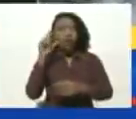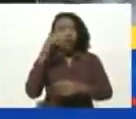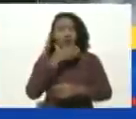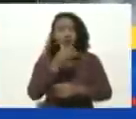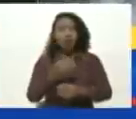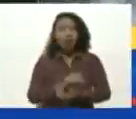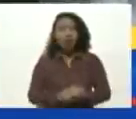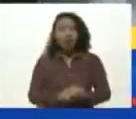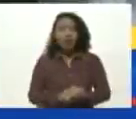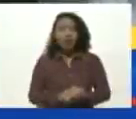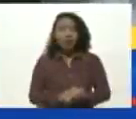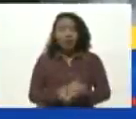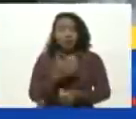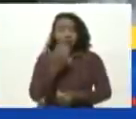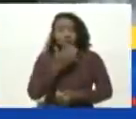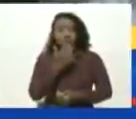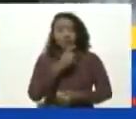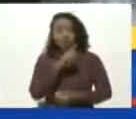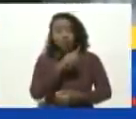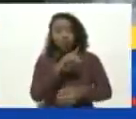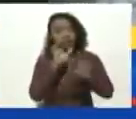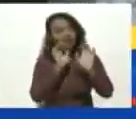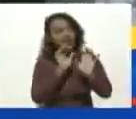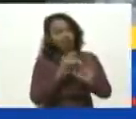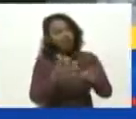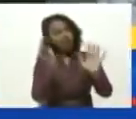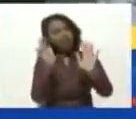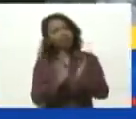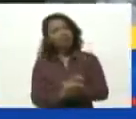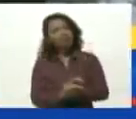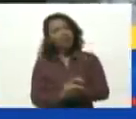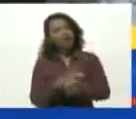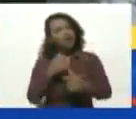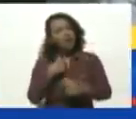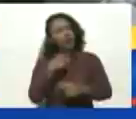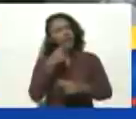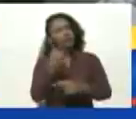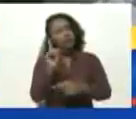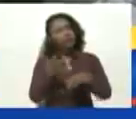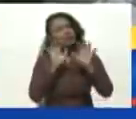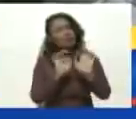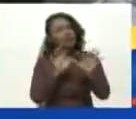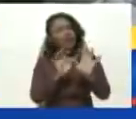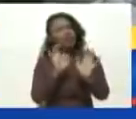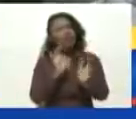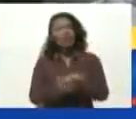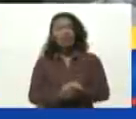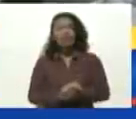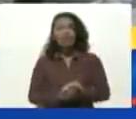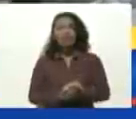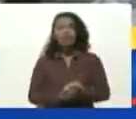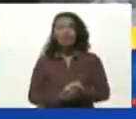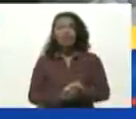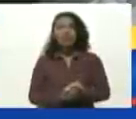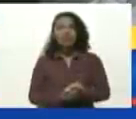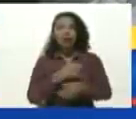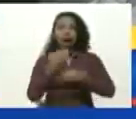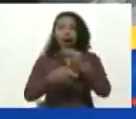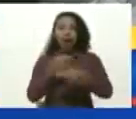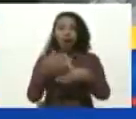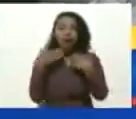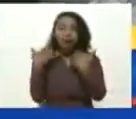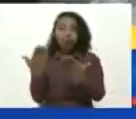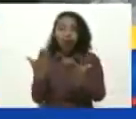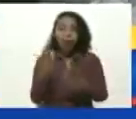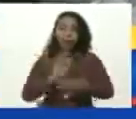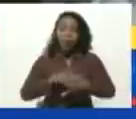¿Ah? Esto es un chiste, vale. Lo que acabo de decir ahorita fue un chiste. Tómenlo así.